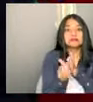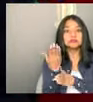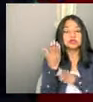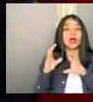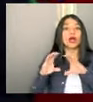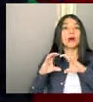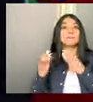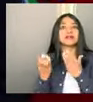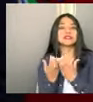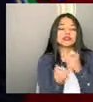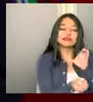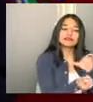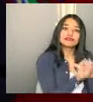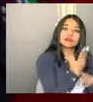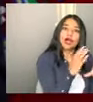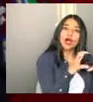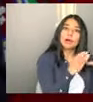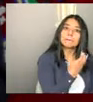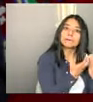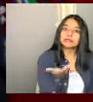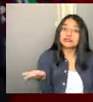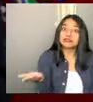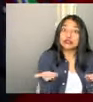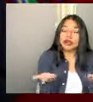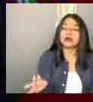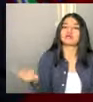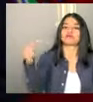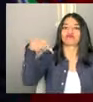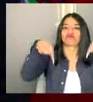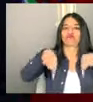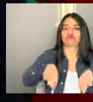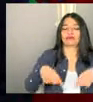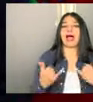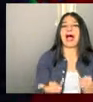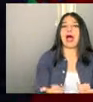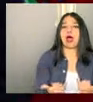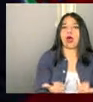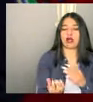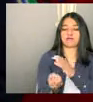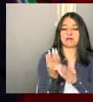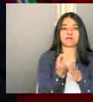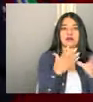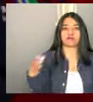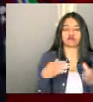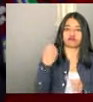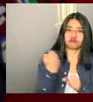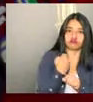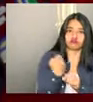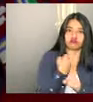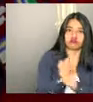cada una de las partes se instalará a partir del día de hoy y trabajará hasta el 12 de mayo.